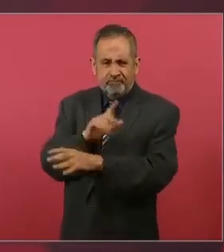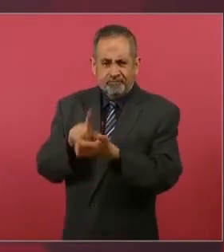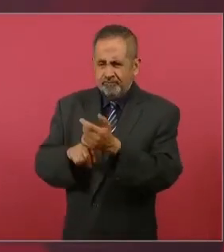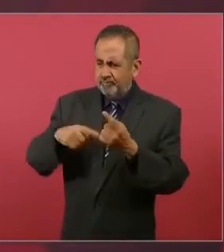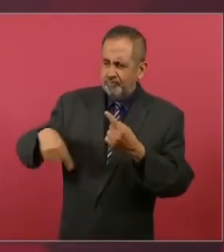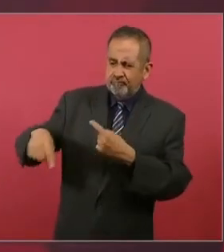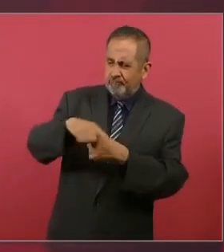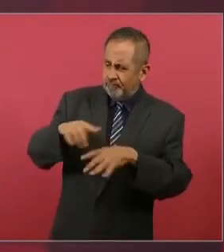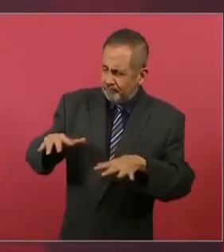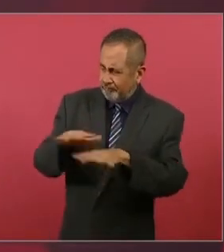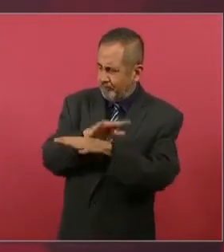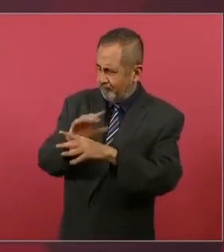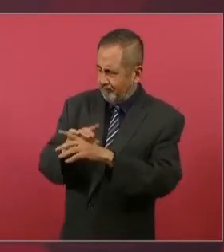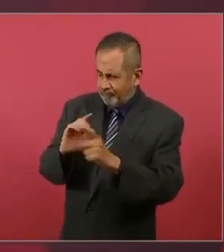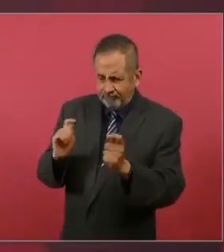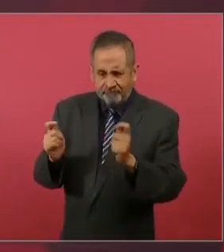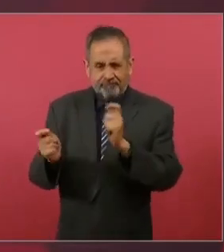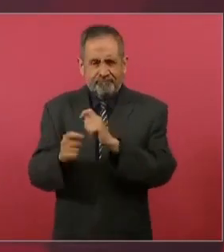caso, para